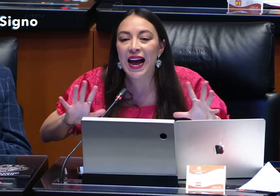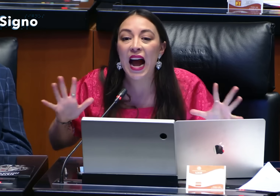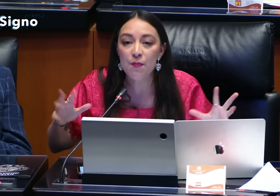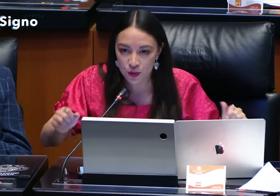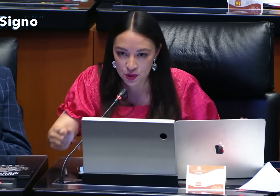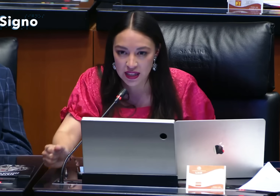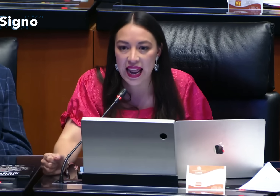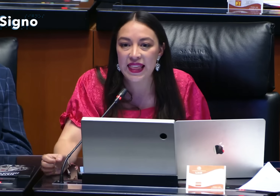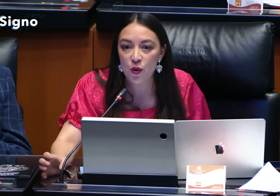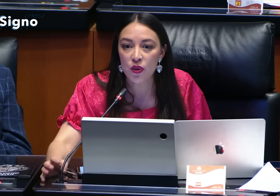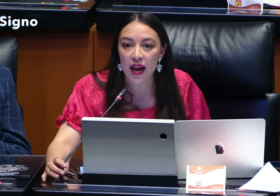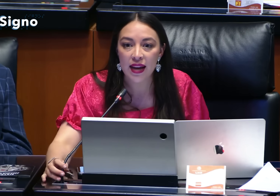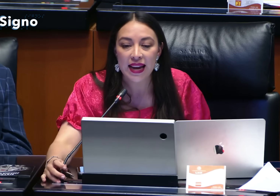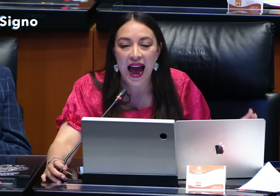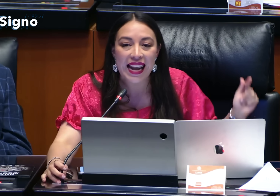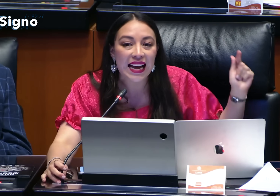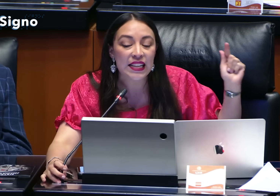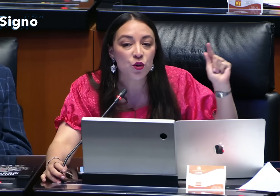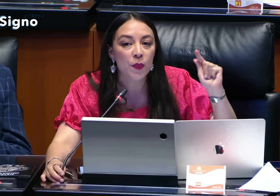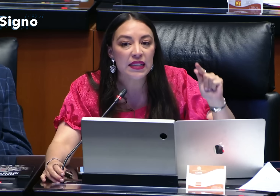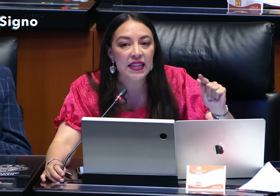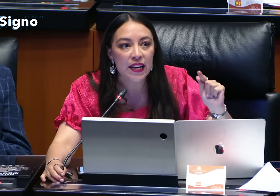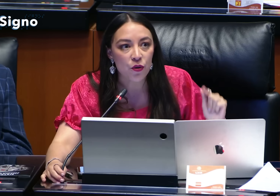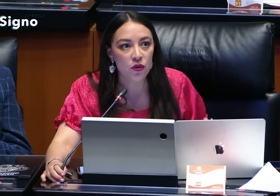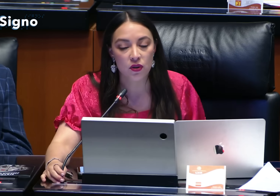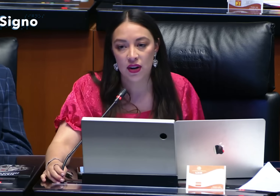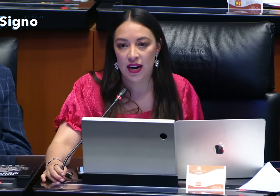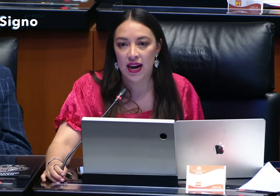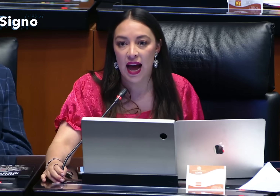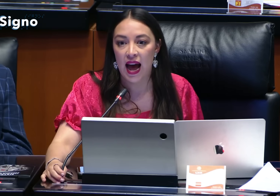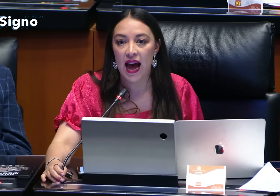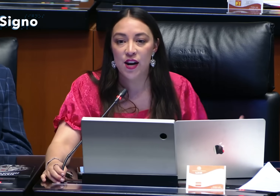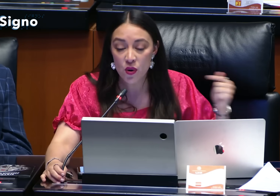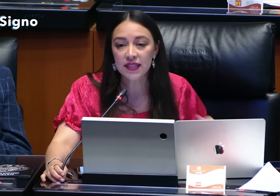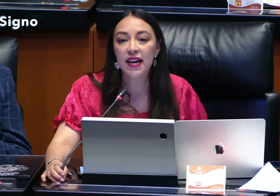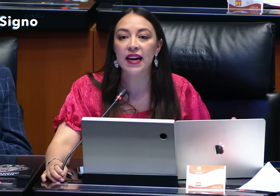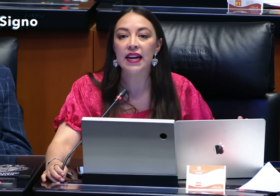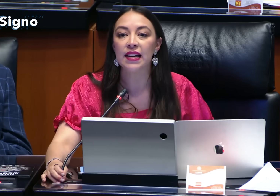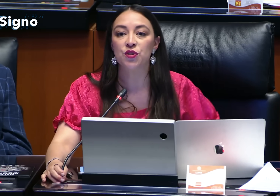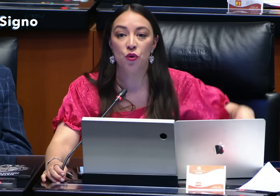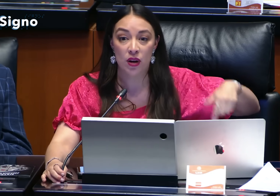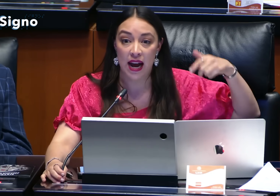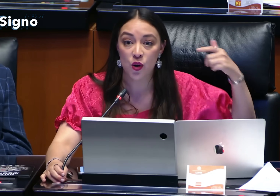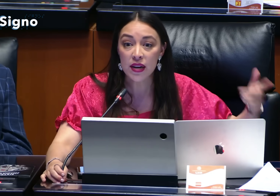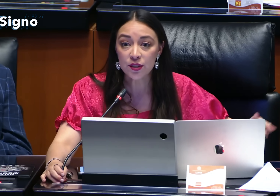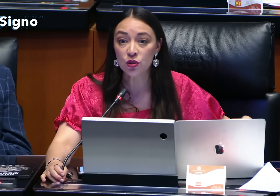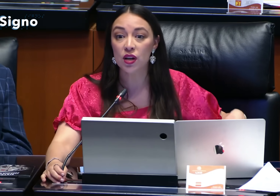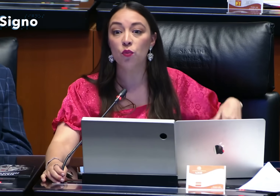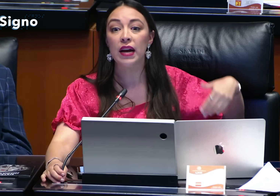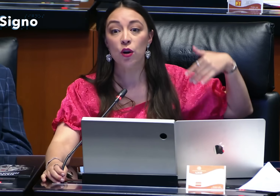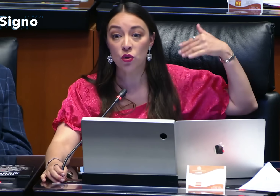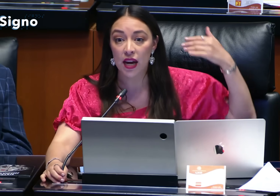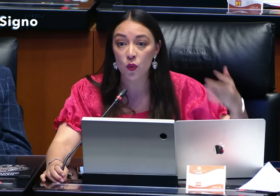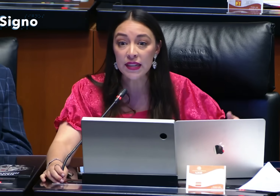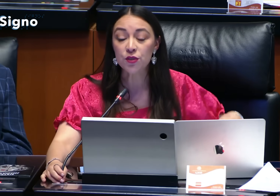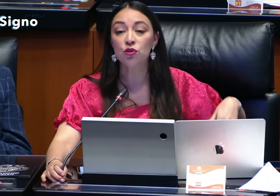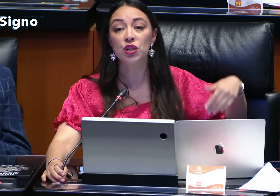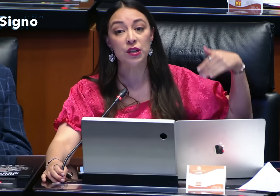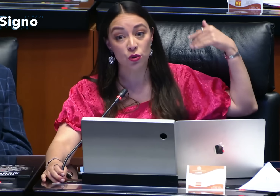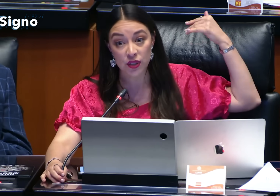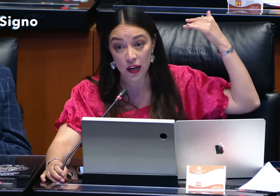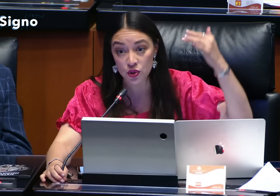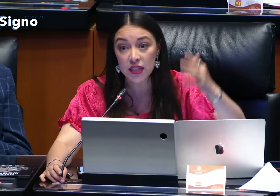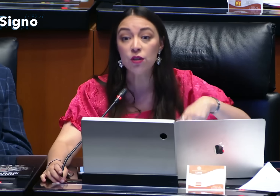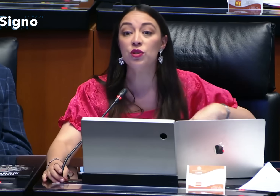nos deshagamos de la deuda a la que sometieron a nuestra generación, a nuestros abuelos, a